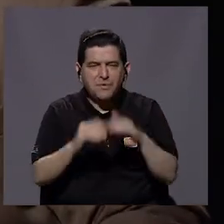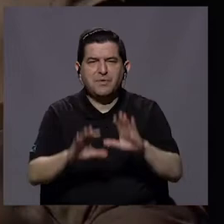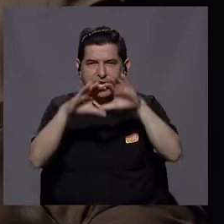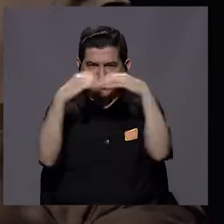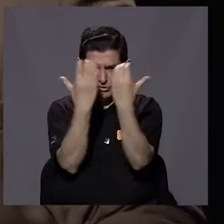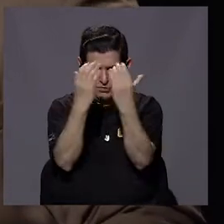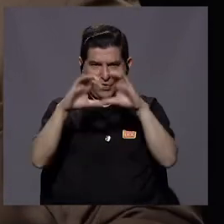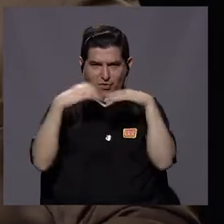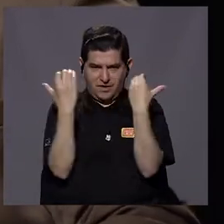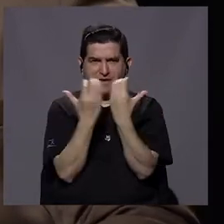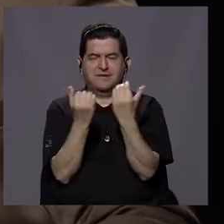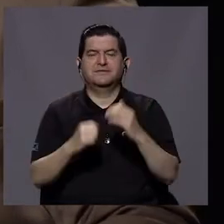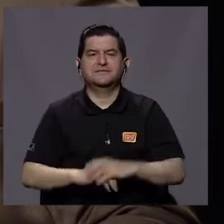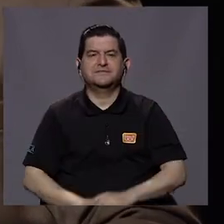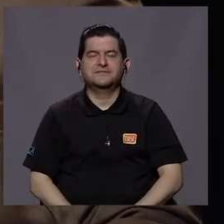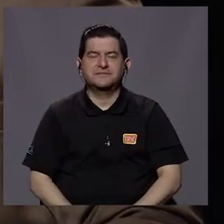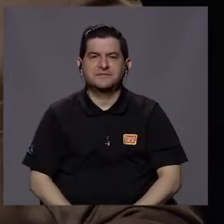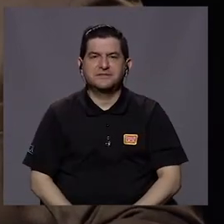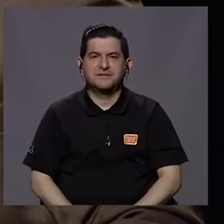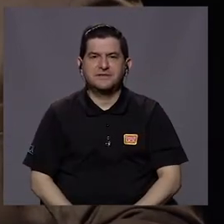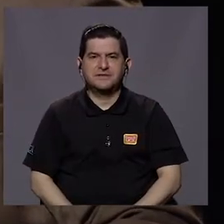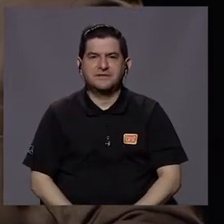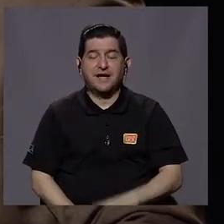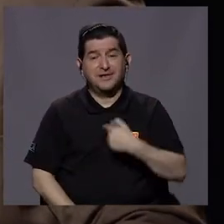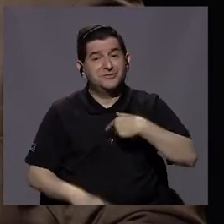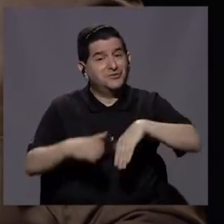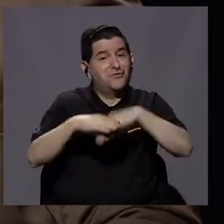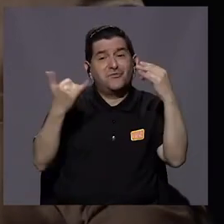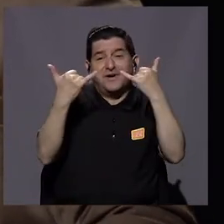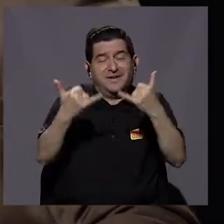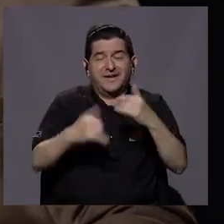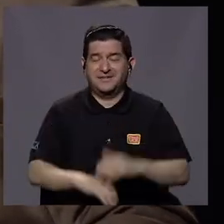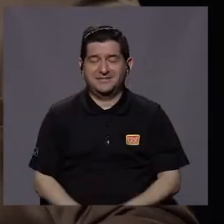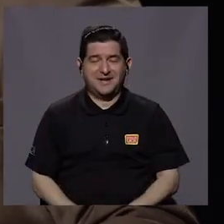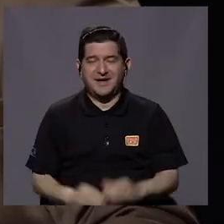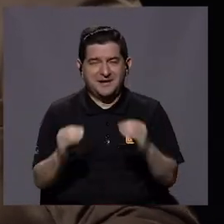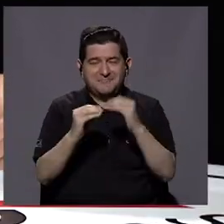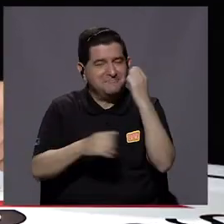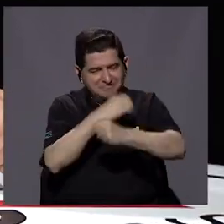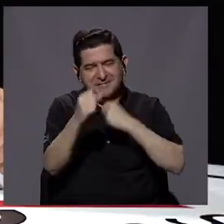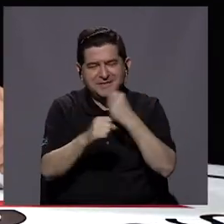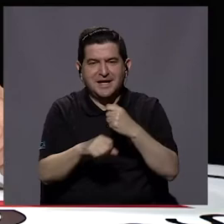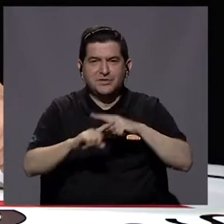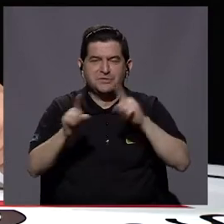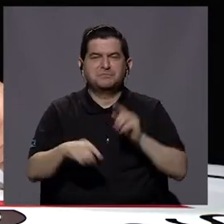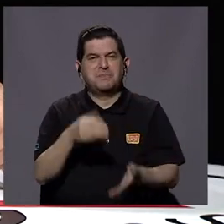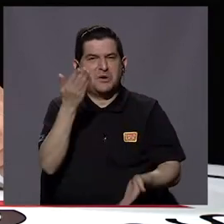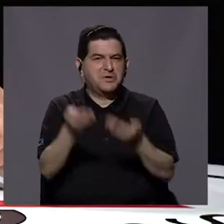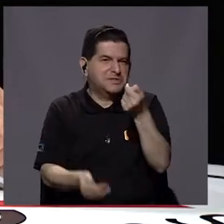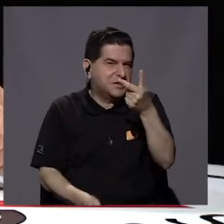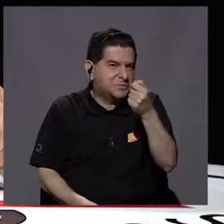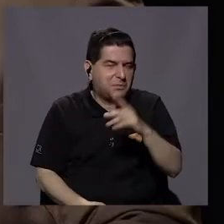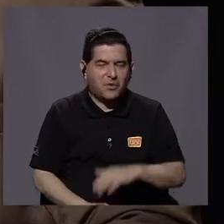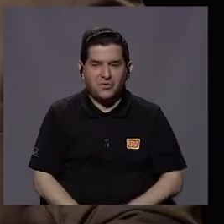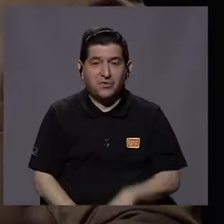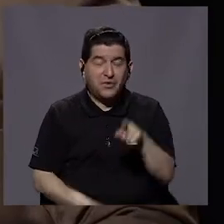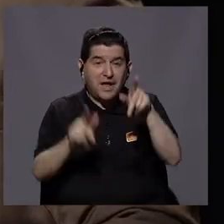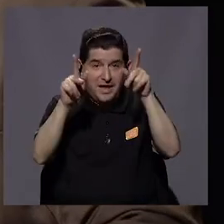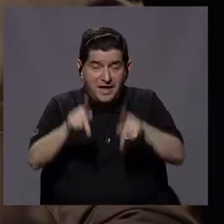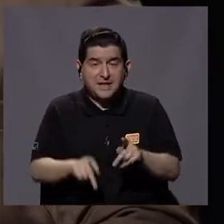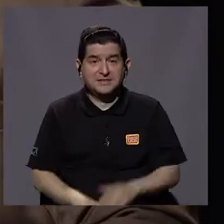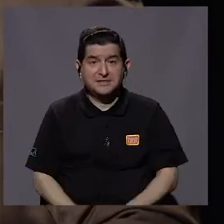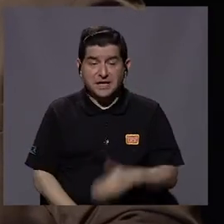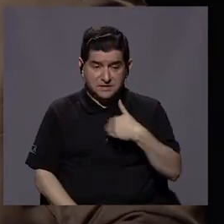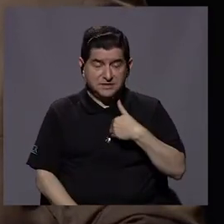usted, yo por ejemplo. Yo más capo, Ronald. Estoy más grande. Pero por un año quizás. Esas personas